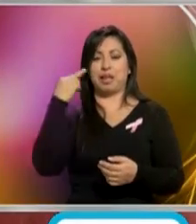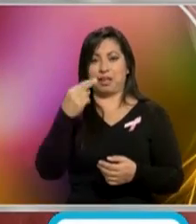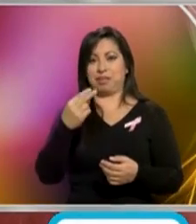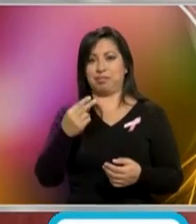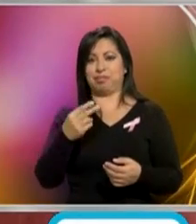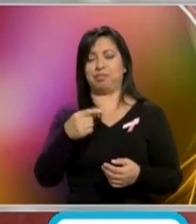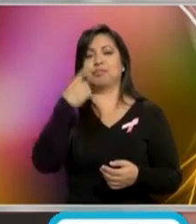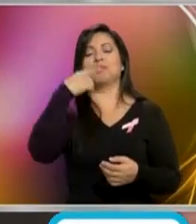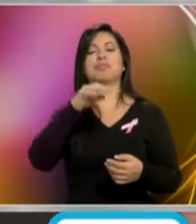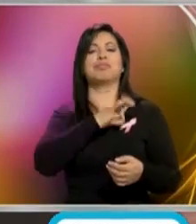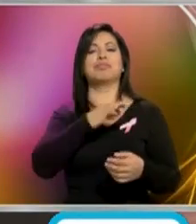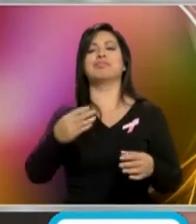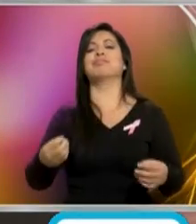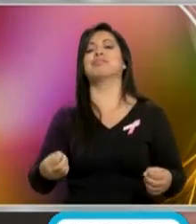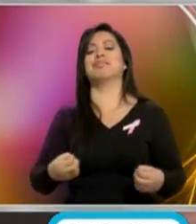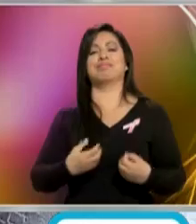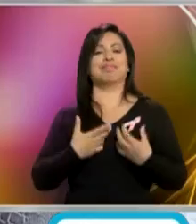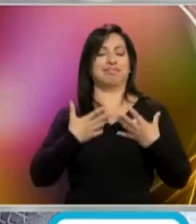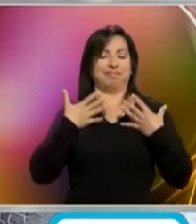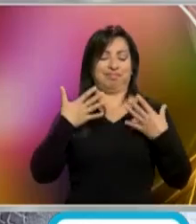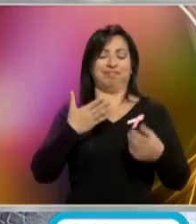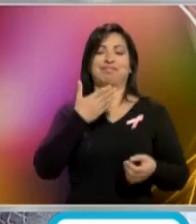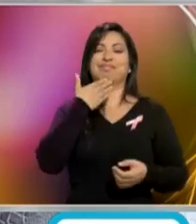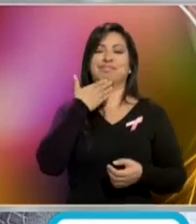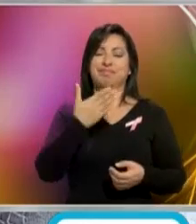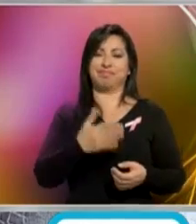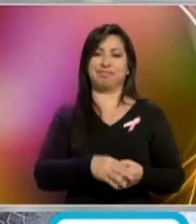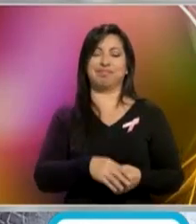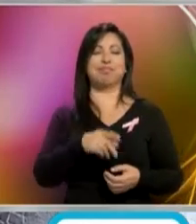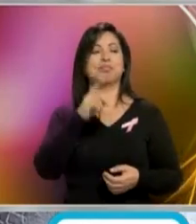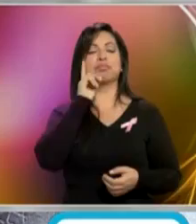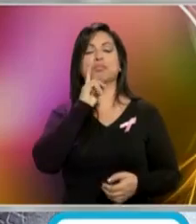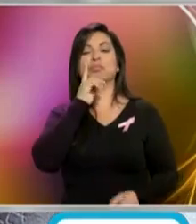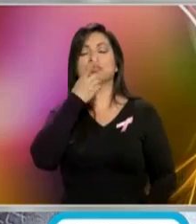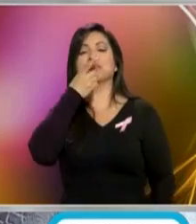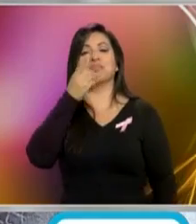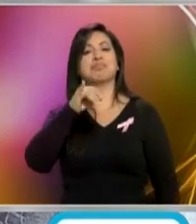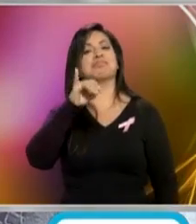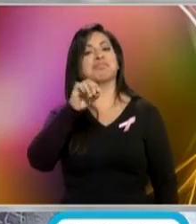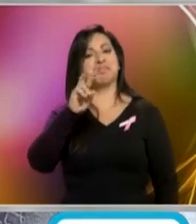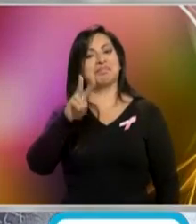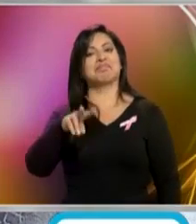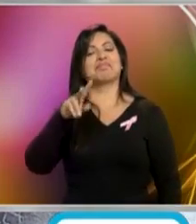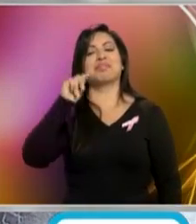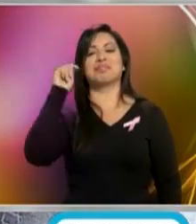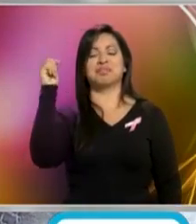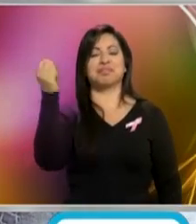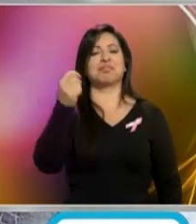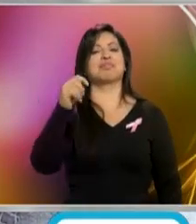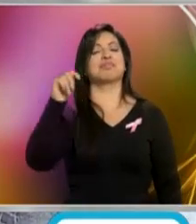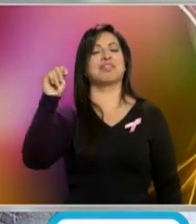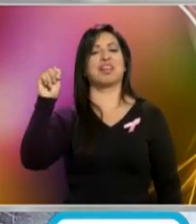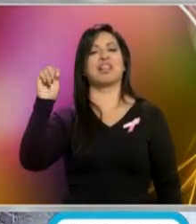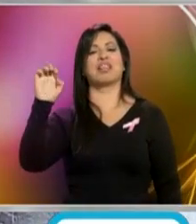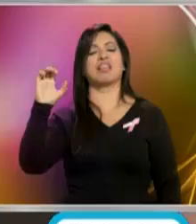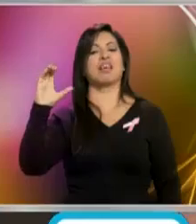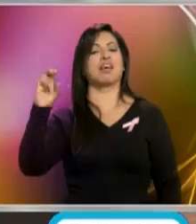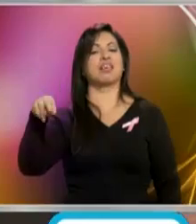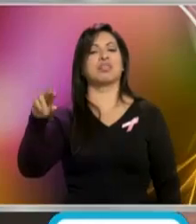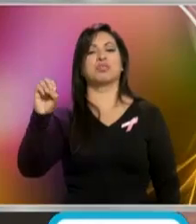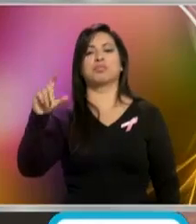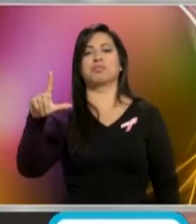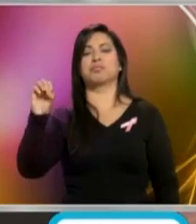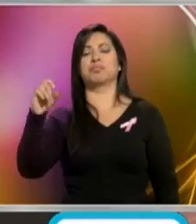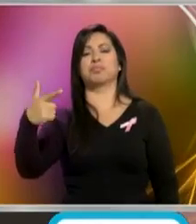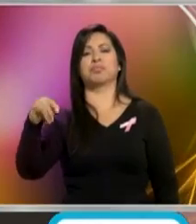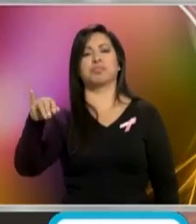muchísimo. Claro. Yo creo que más allá de que la tecnología hoy la tenemos de verdad al alcance de nosotros, es saberla utilizar, Eso.